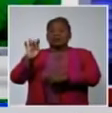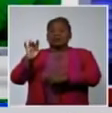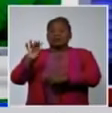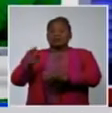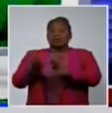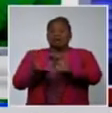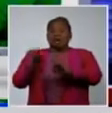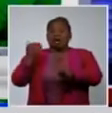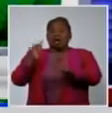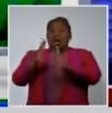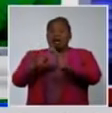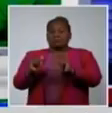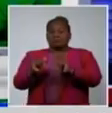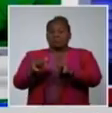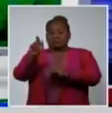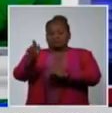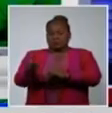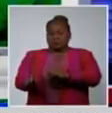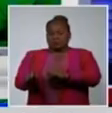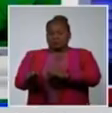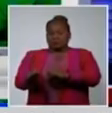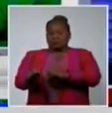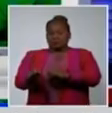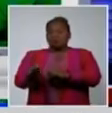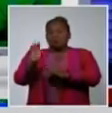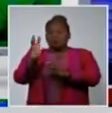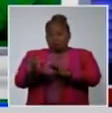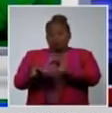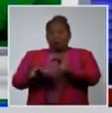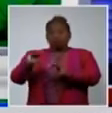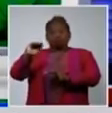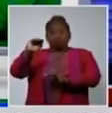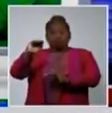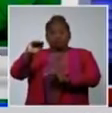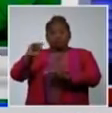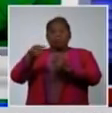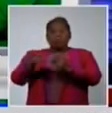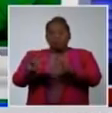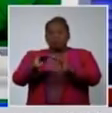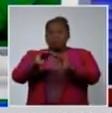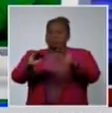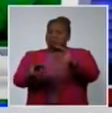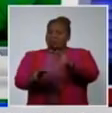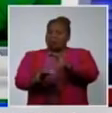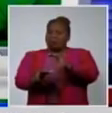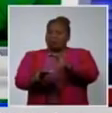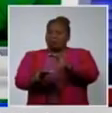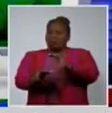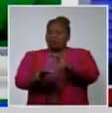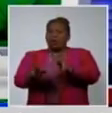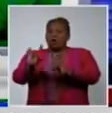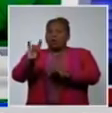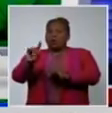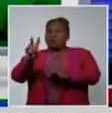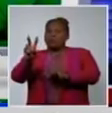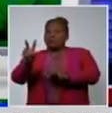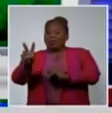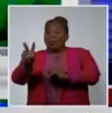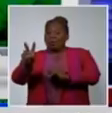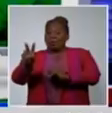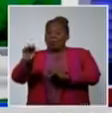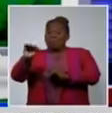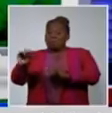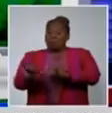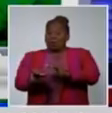cifra que programó decidido de verdad pero queda muy por debajo de 21 lo que el número de pacientes